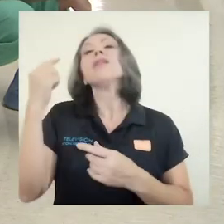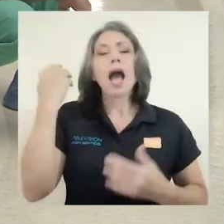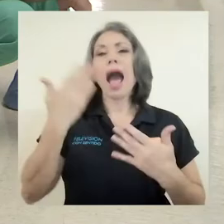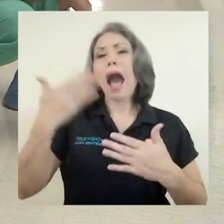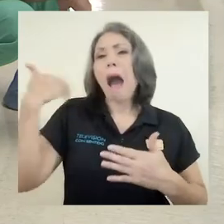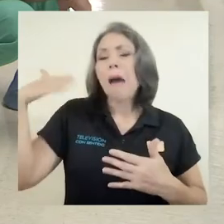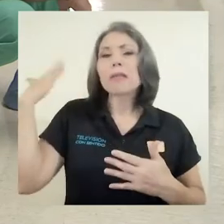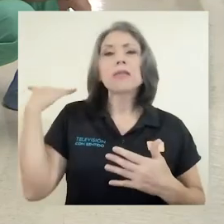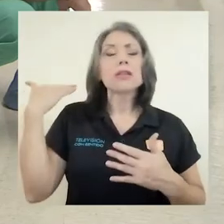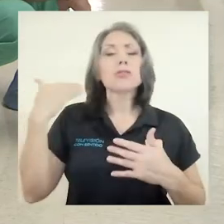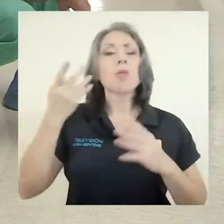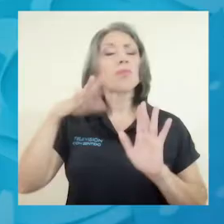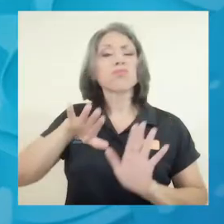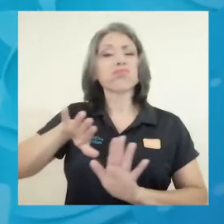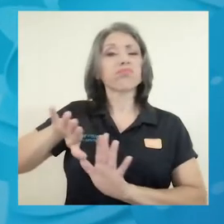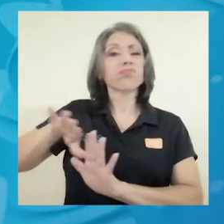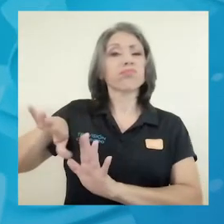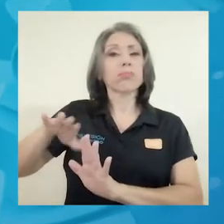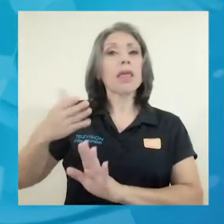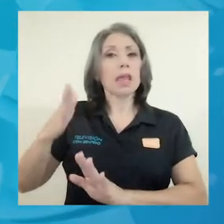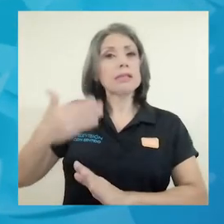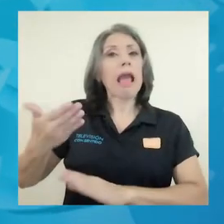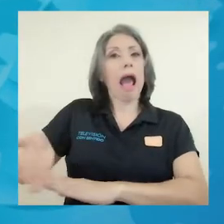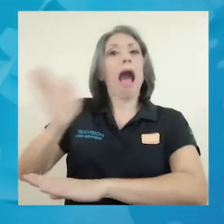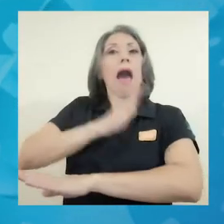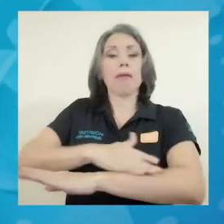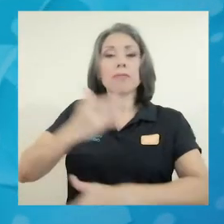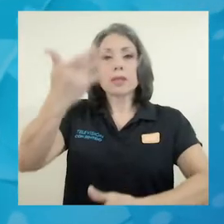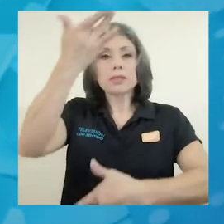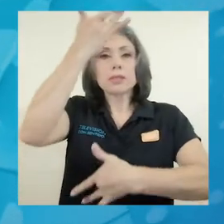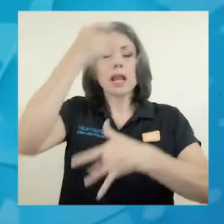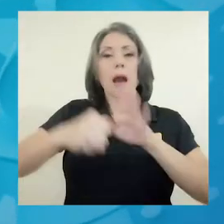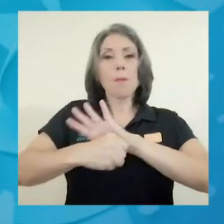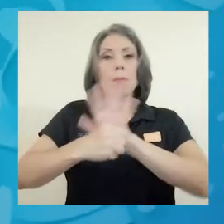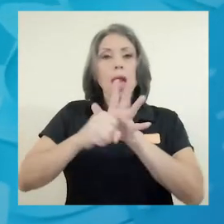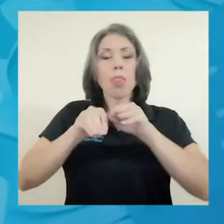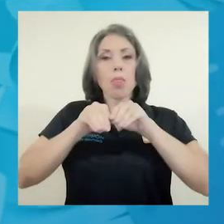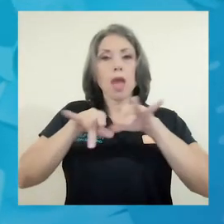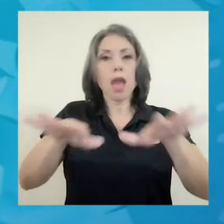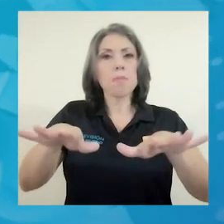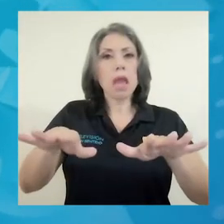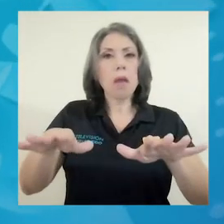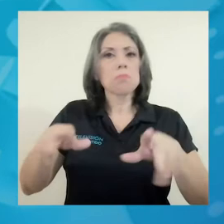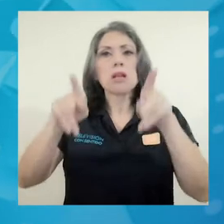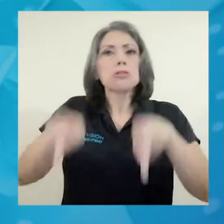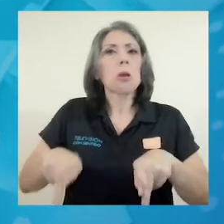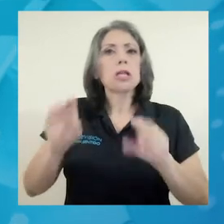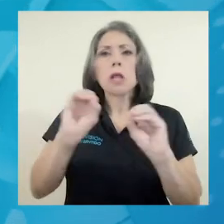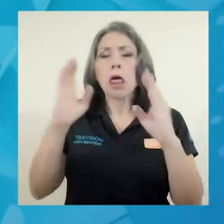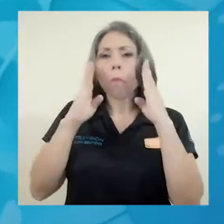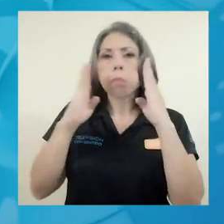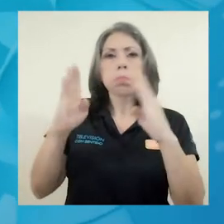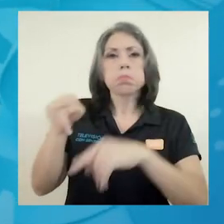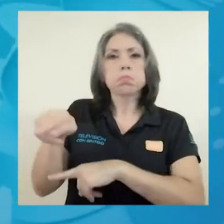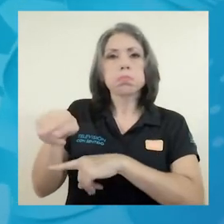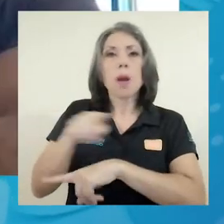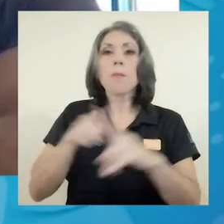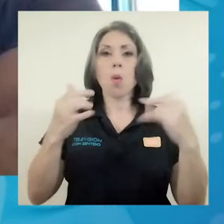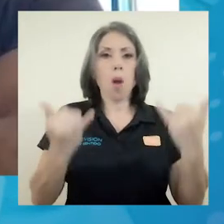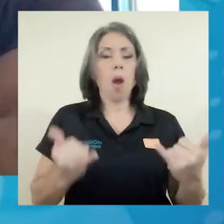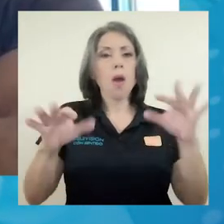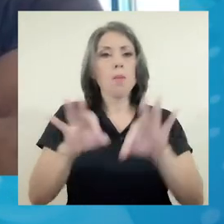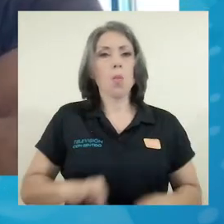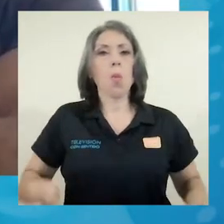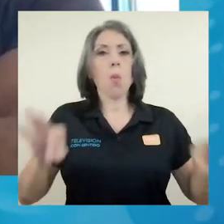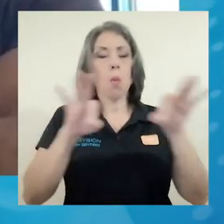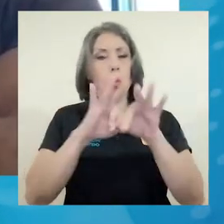pandemia entonces en este momento es importante tomar en cuenta que la salud mental de las personas que estén